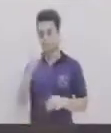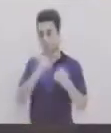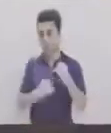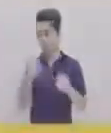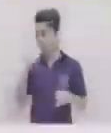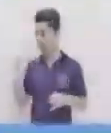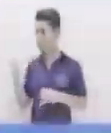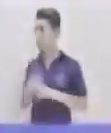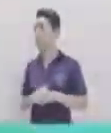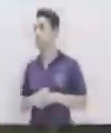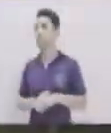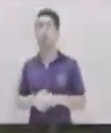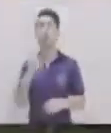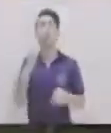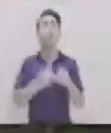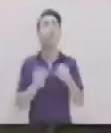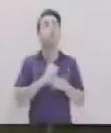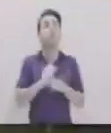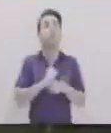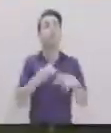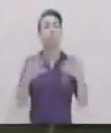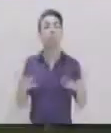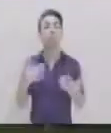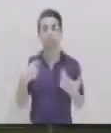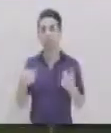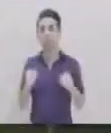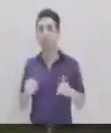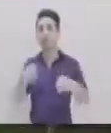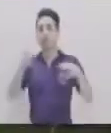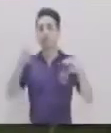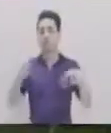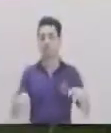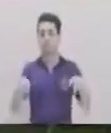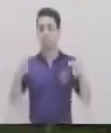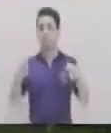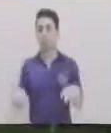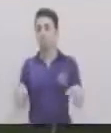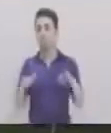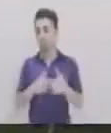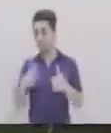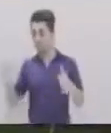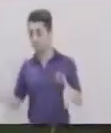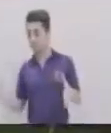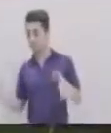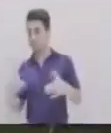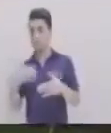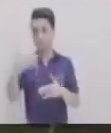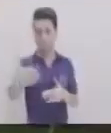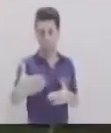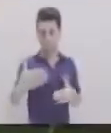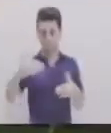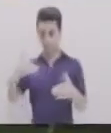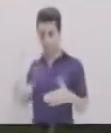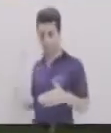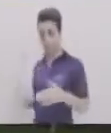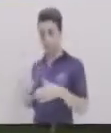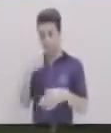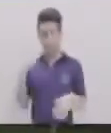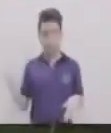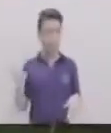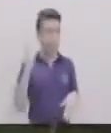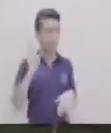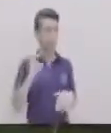Y último, para el último ejercicio vamos a realizar sentadillas laterales, adelante y